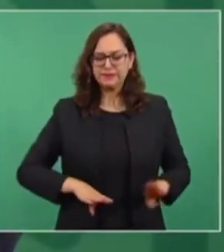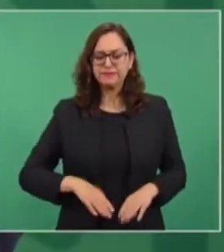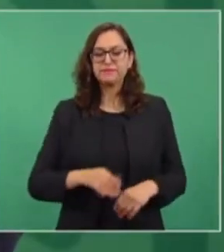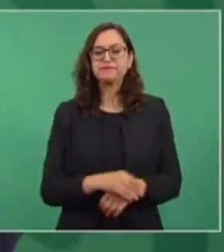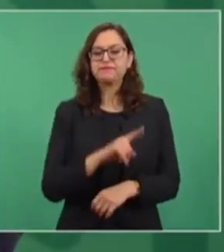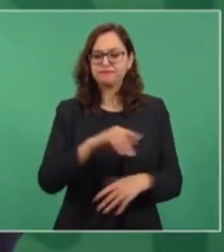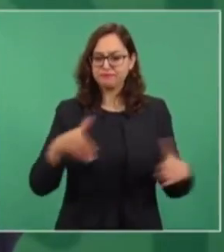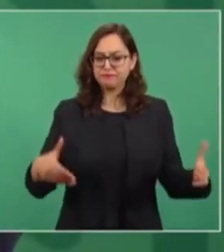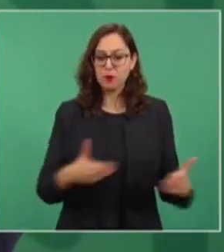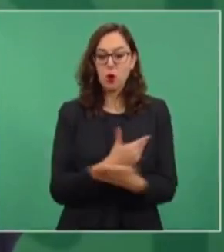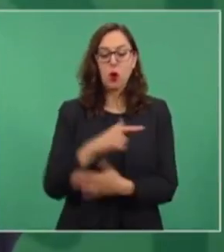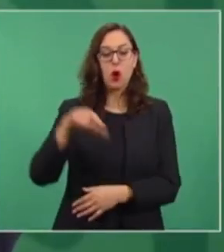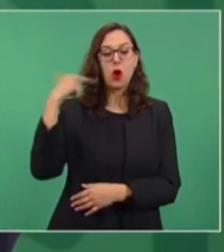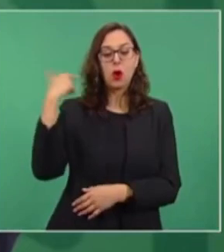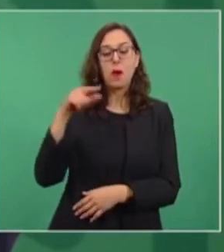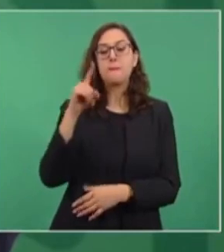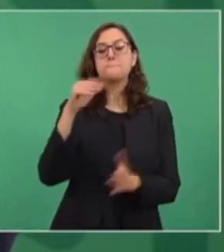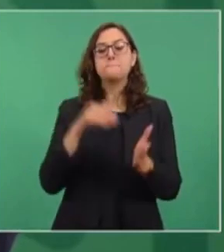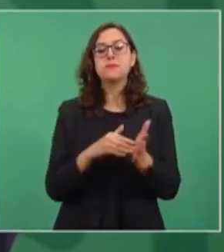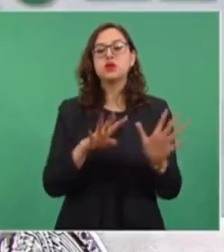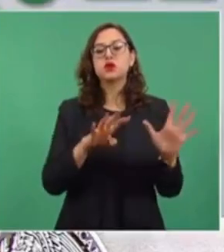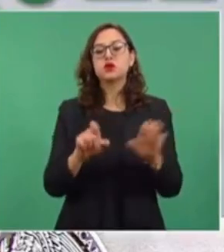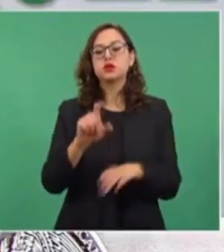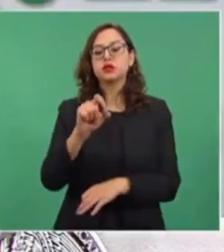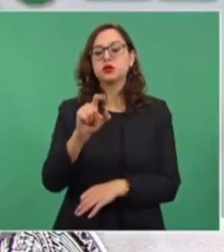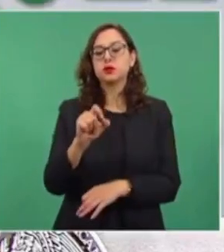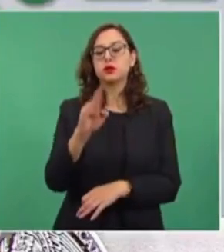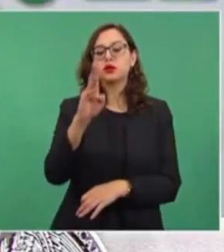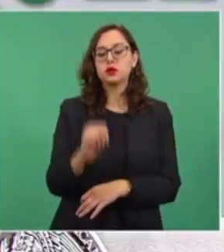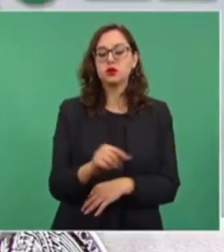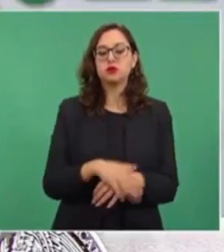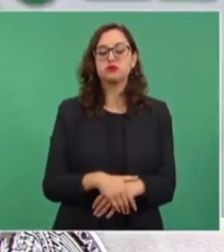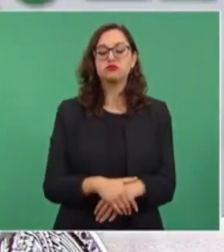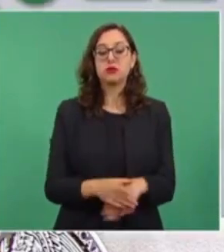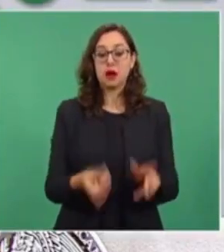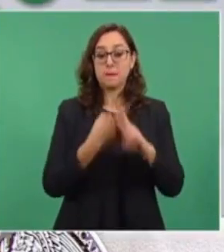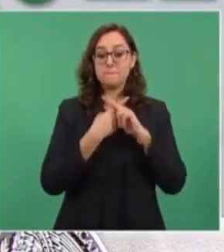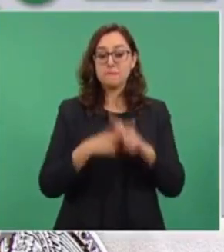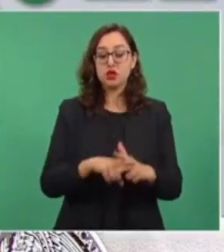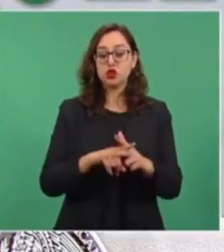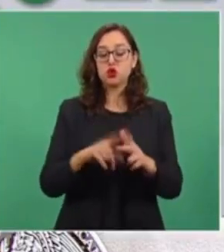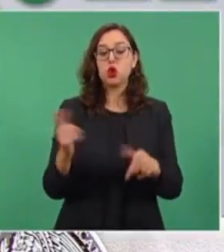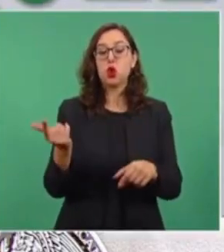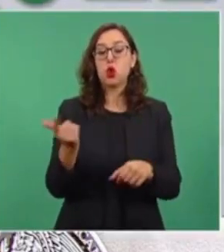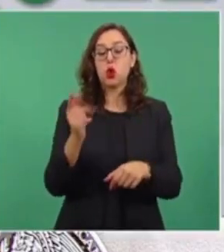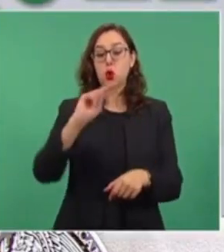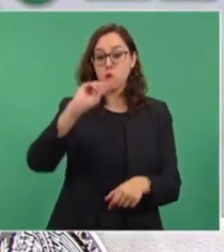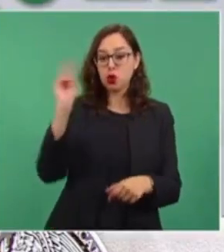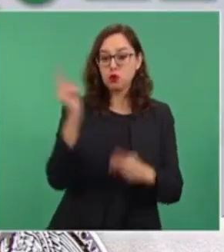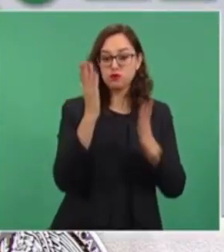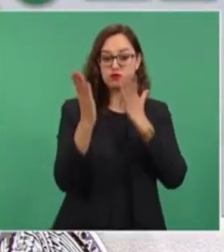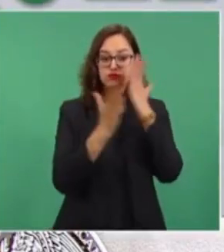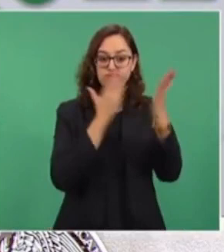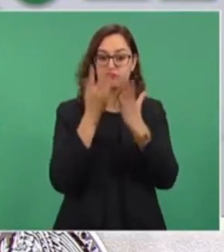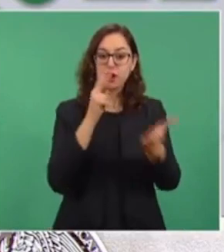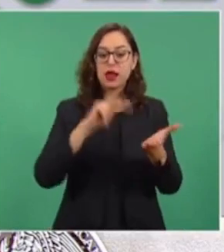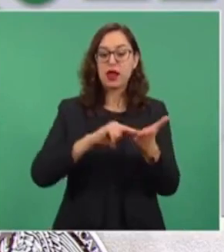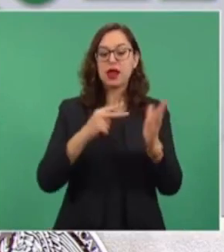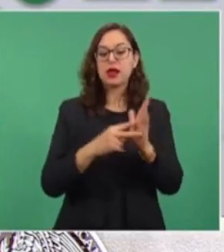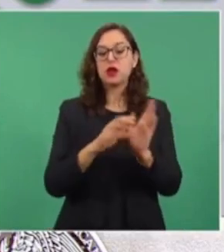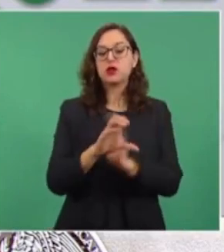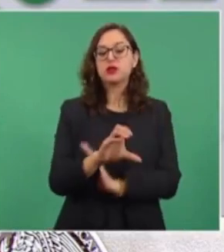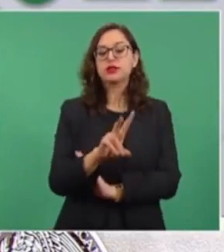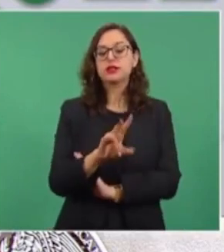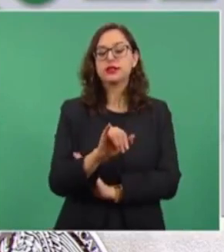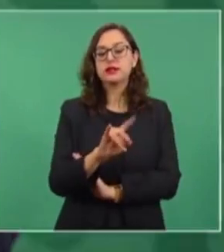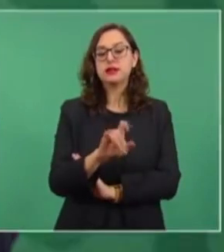en 1929, iniciando sus estudios universitarios como ingeniero civil,